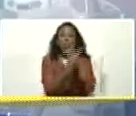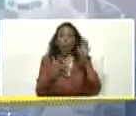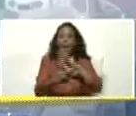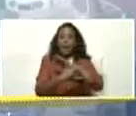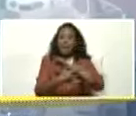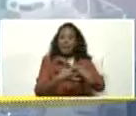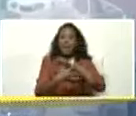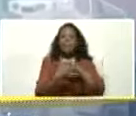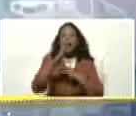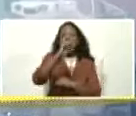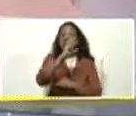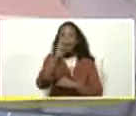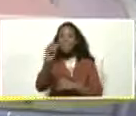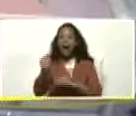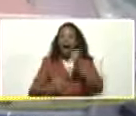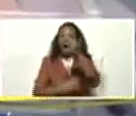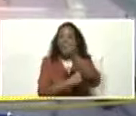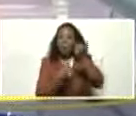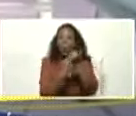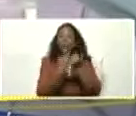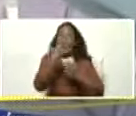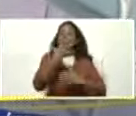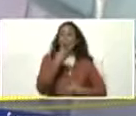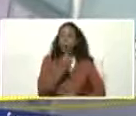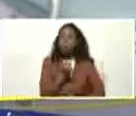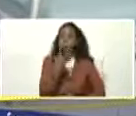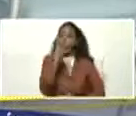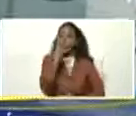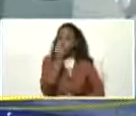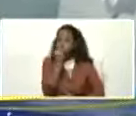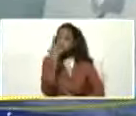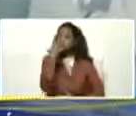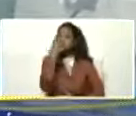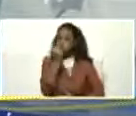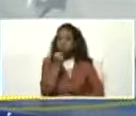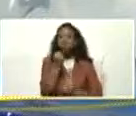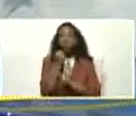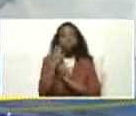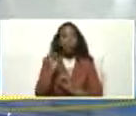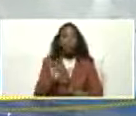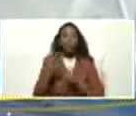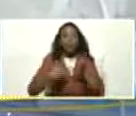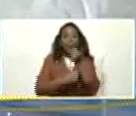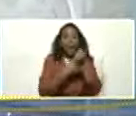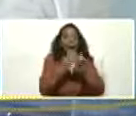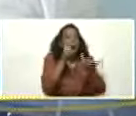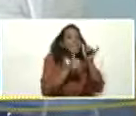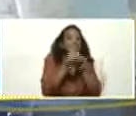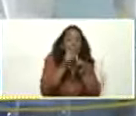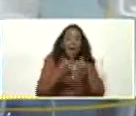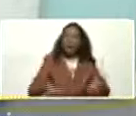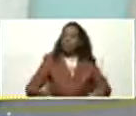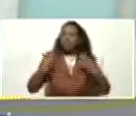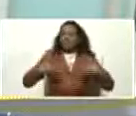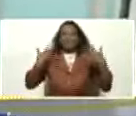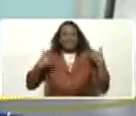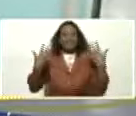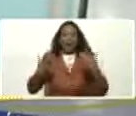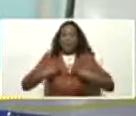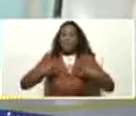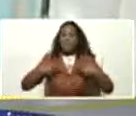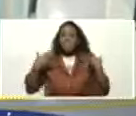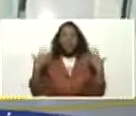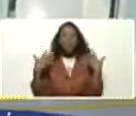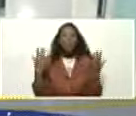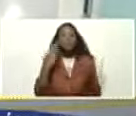apoyo que dan apoyo ventilatorio no invasivos que ayudan a nuestros pacientes a salir victoriosos en esta